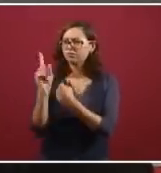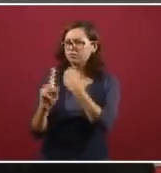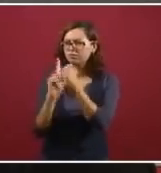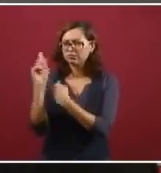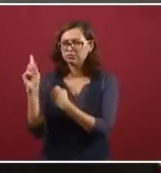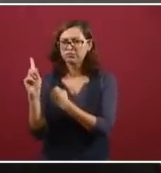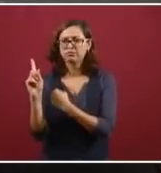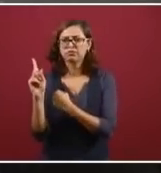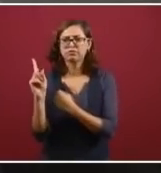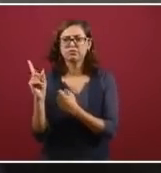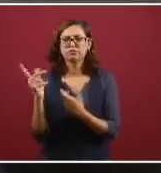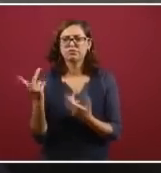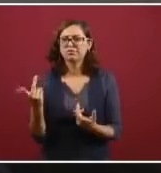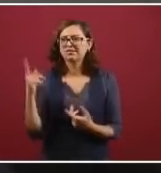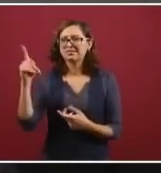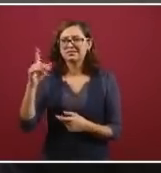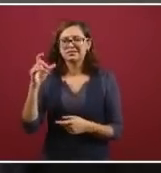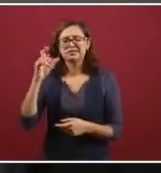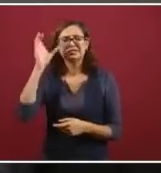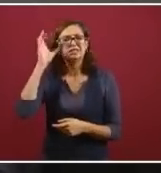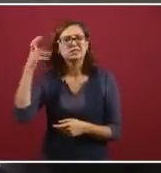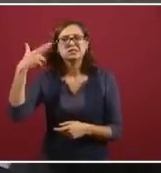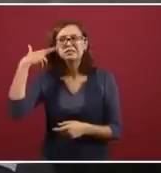menor crecimiento en China,